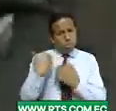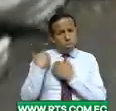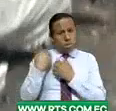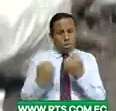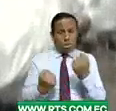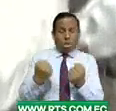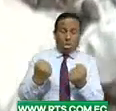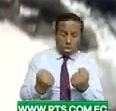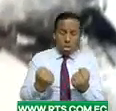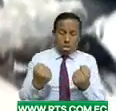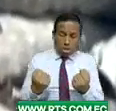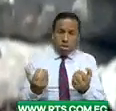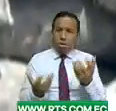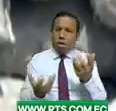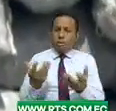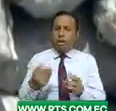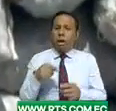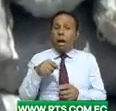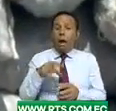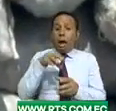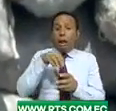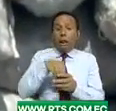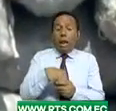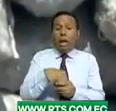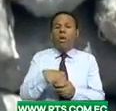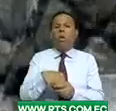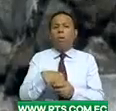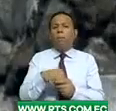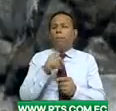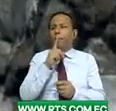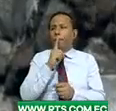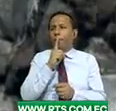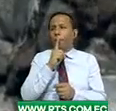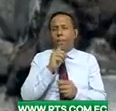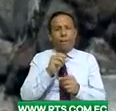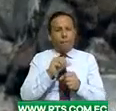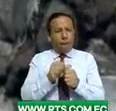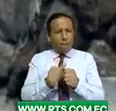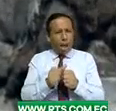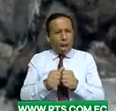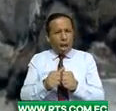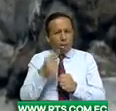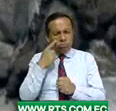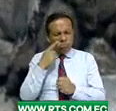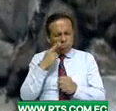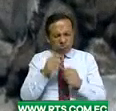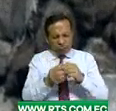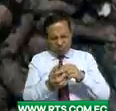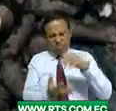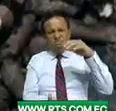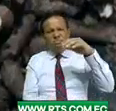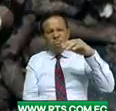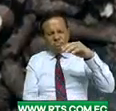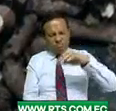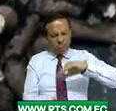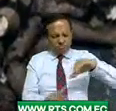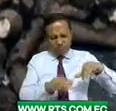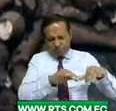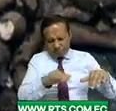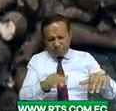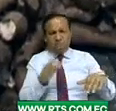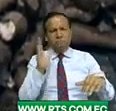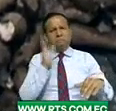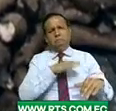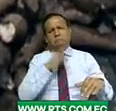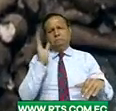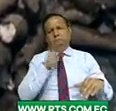pesado automotor viajaba cargado quintales de malanga que emanaba un olor a podrido. Se podría decir que lo dejaron a propósito que se dañe